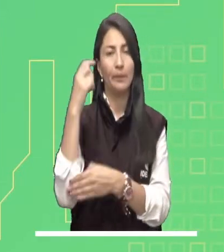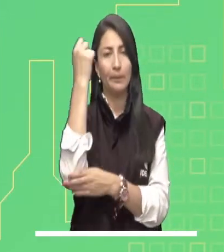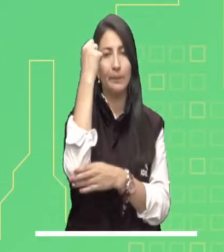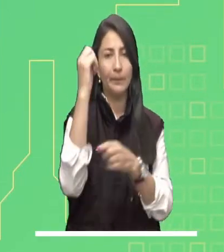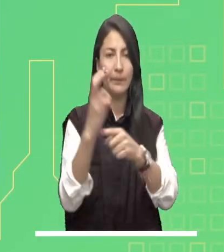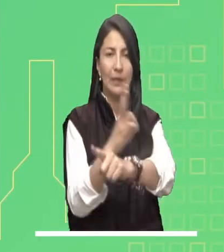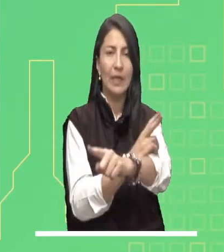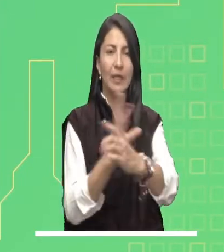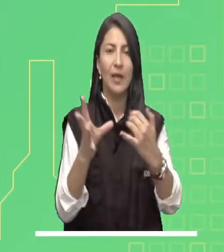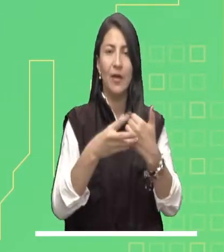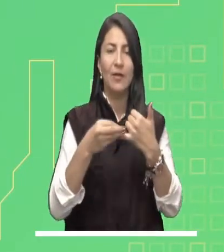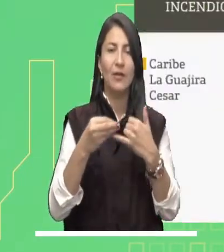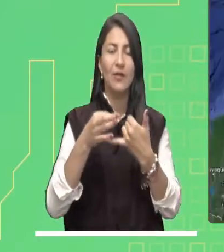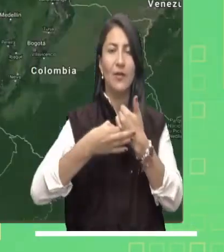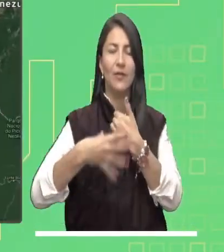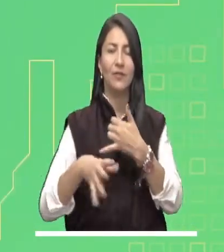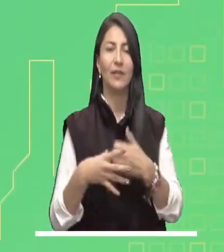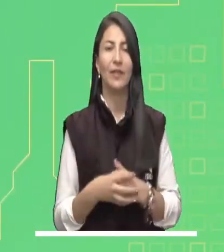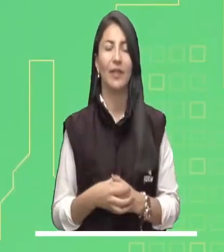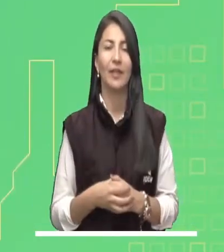guainía guaviare